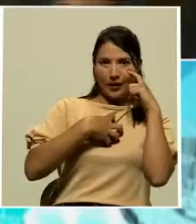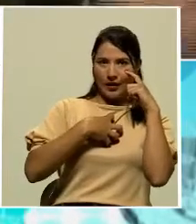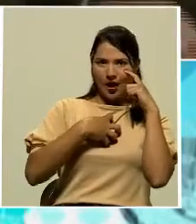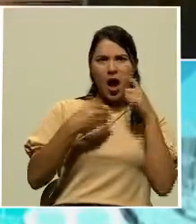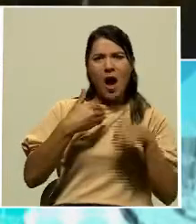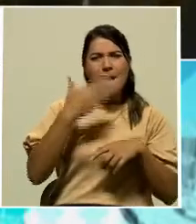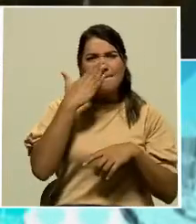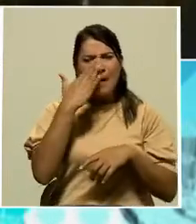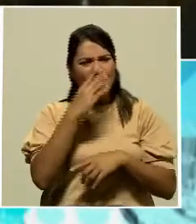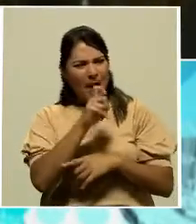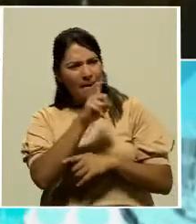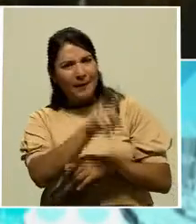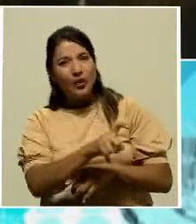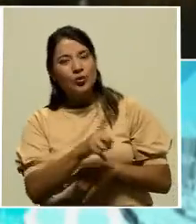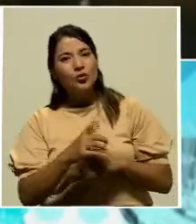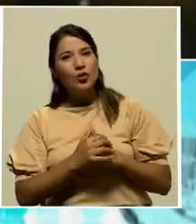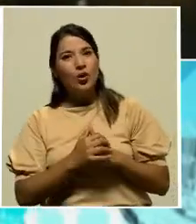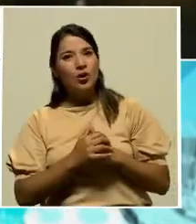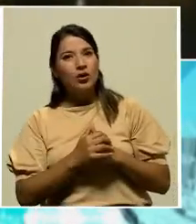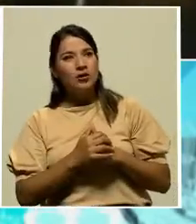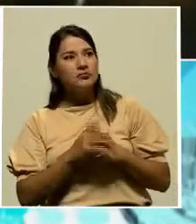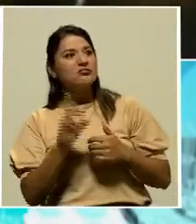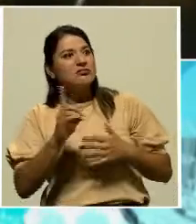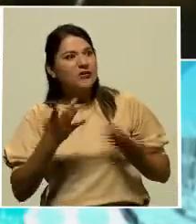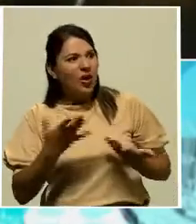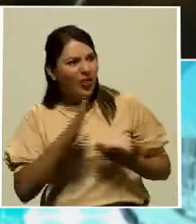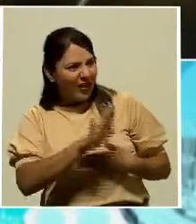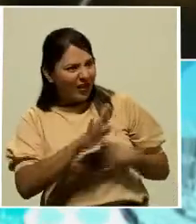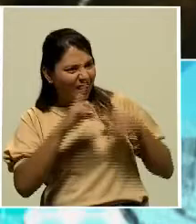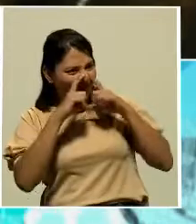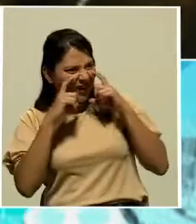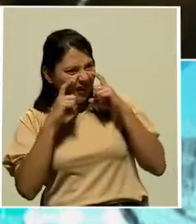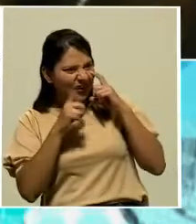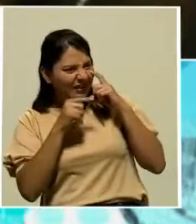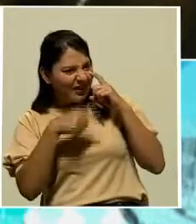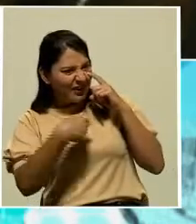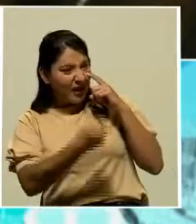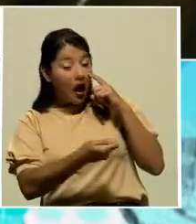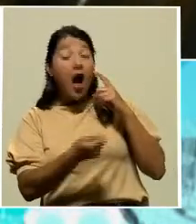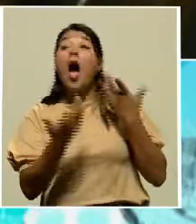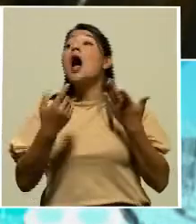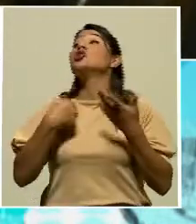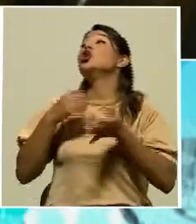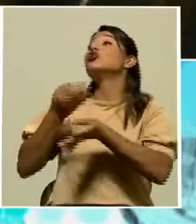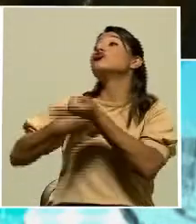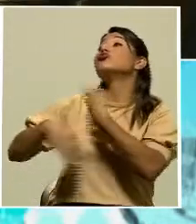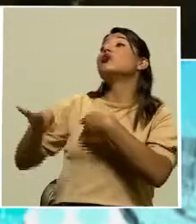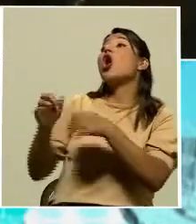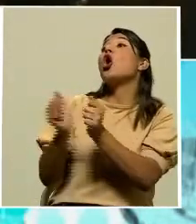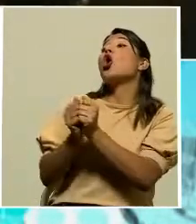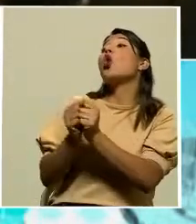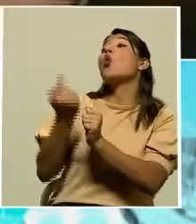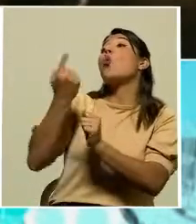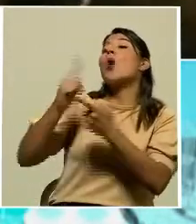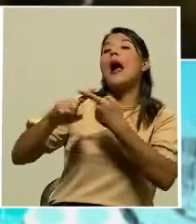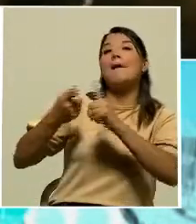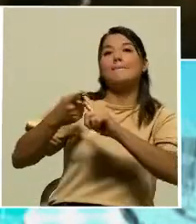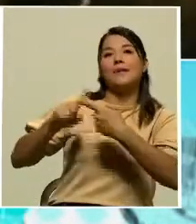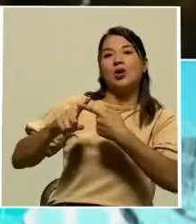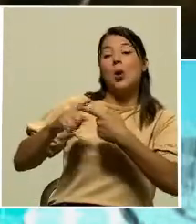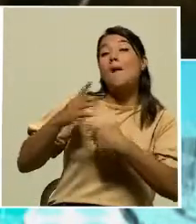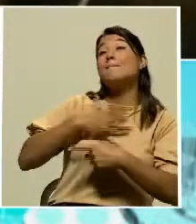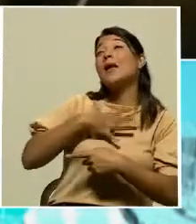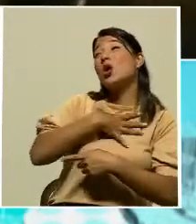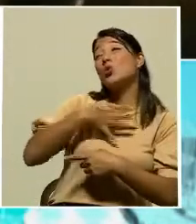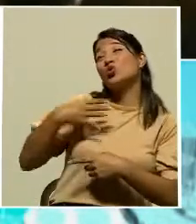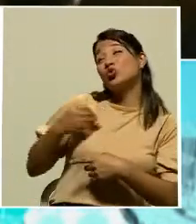le preguntó ¿de dónde sacaste esa mascarilla? Le dijo, es que la cambiamos con un amiguito porque a mí me gustaba